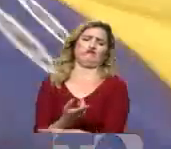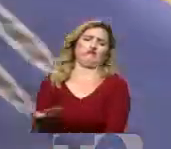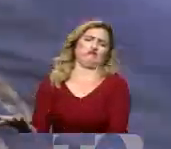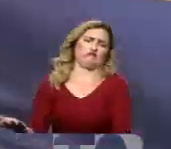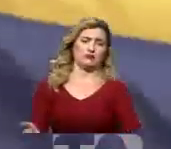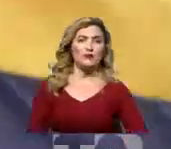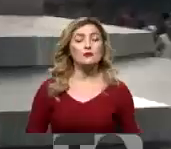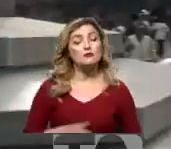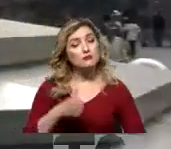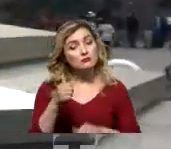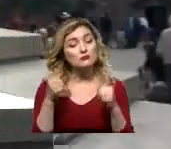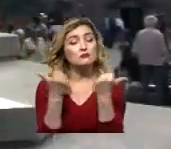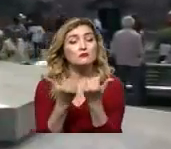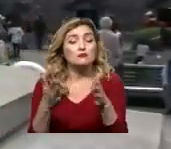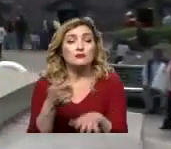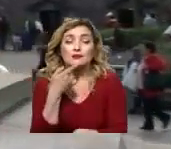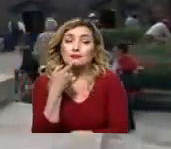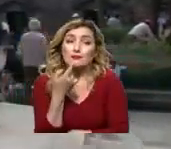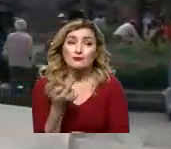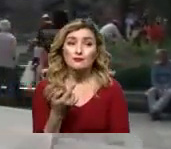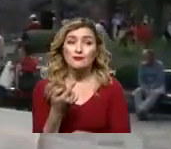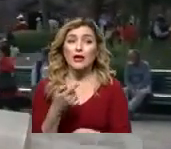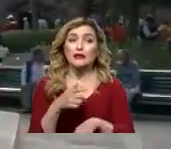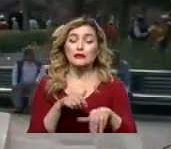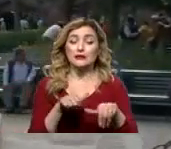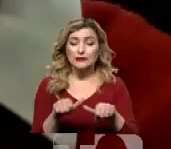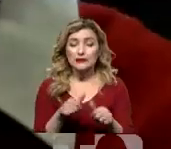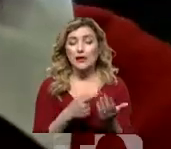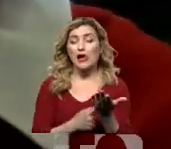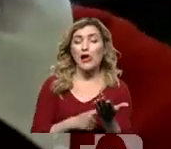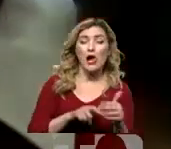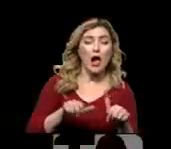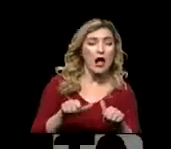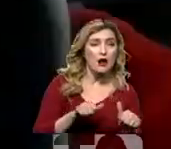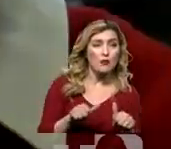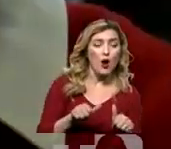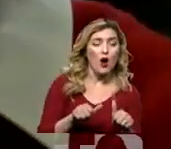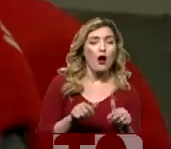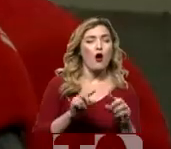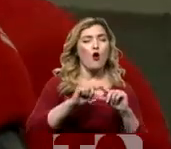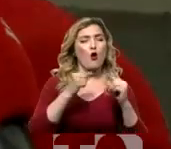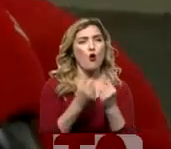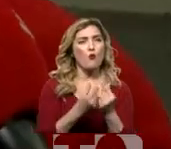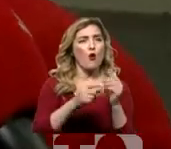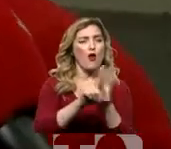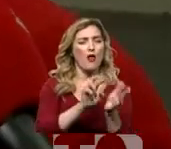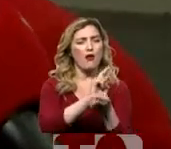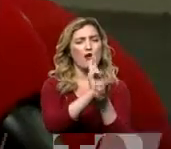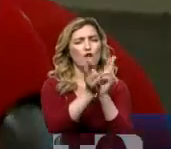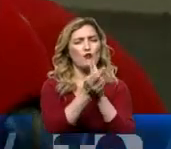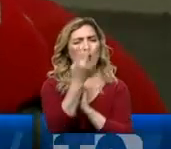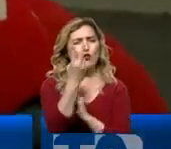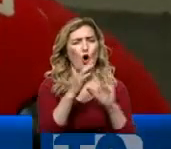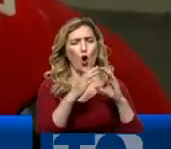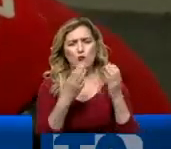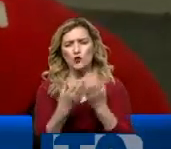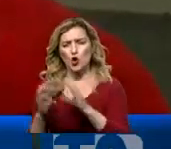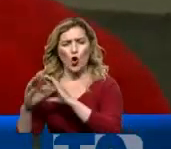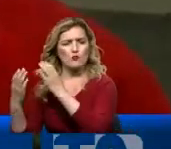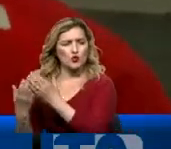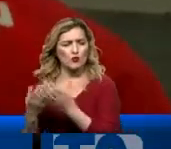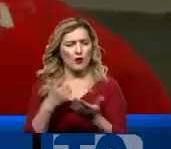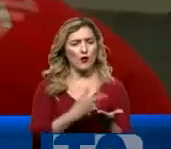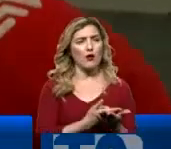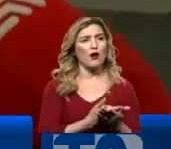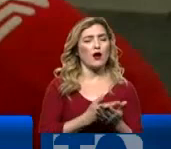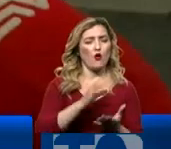otros legisladores sostienen que no se podría tramitar un paquete de reformas en dos comisiones. Viene solamente en un solo libro, lo laboral,